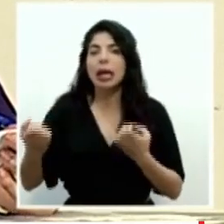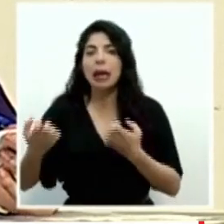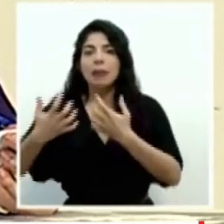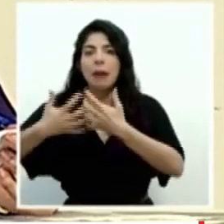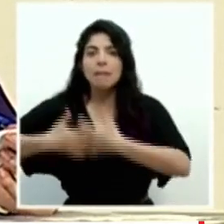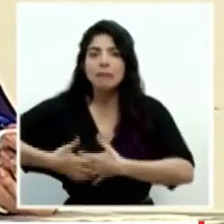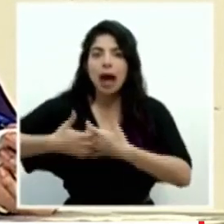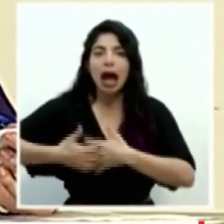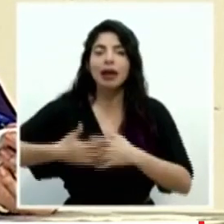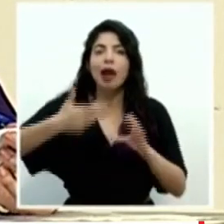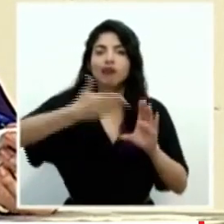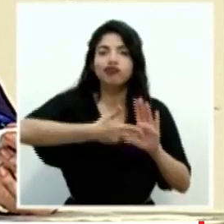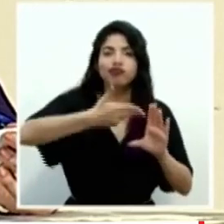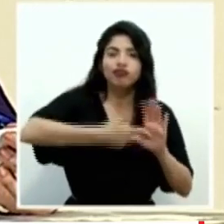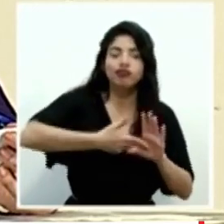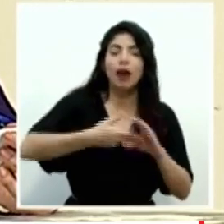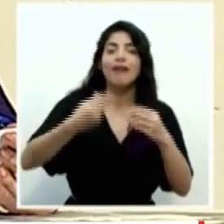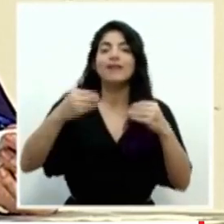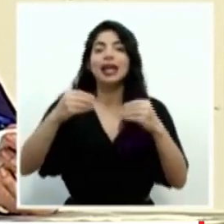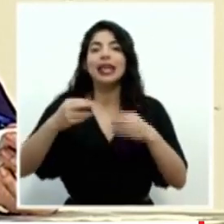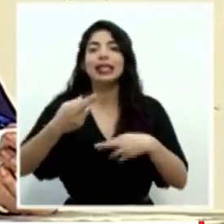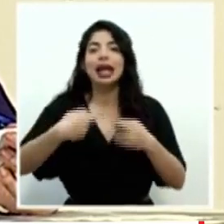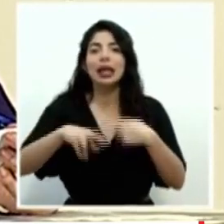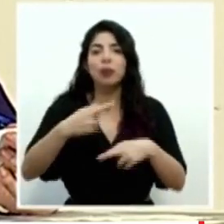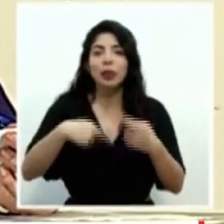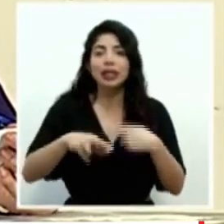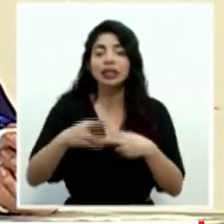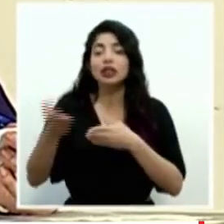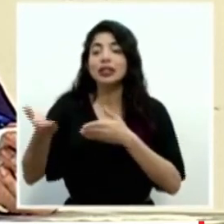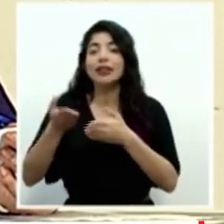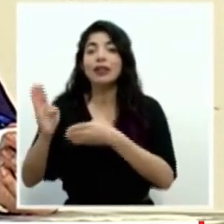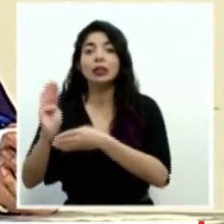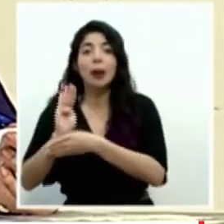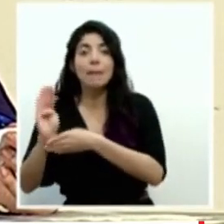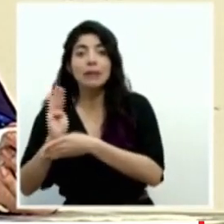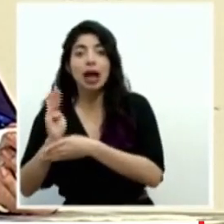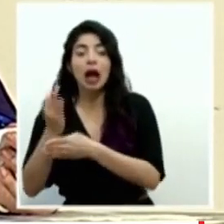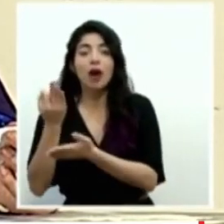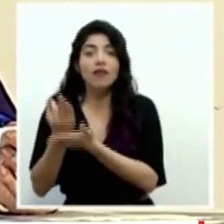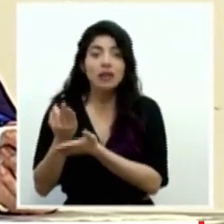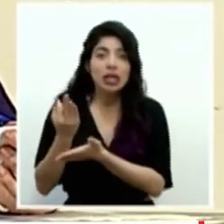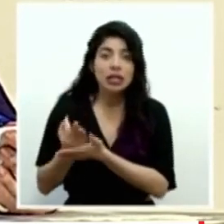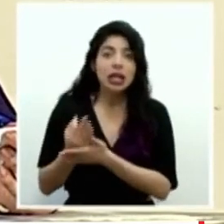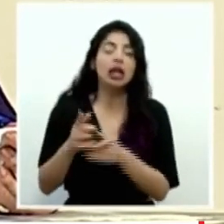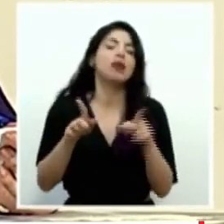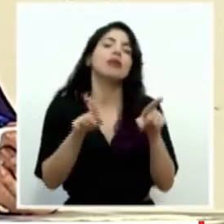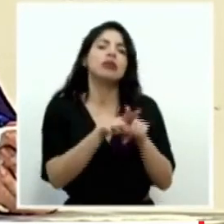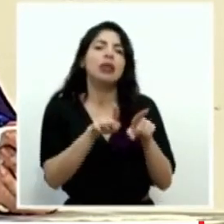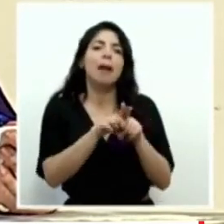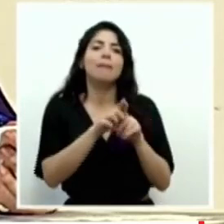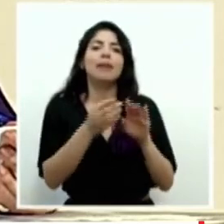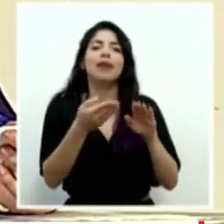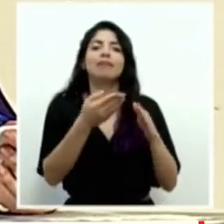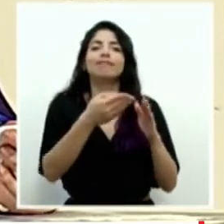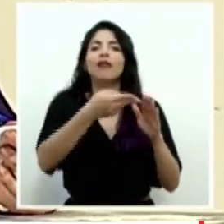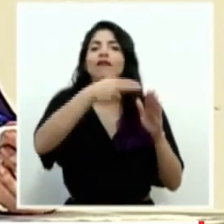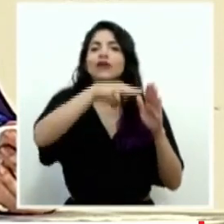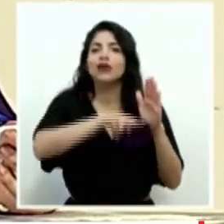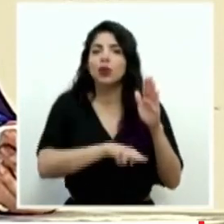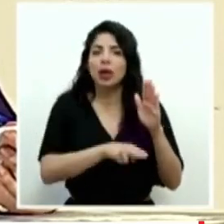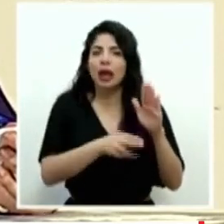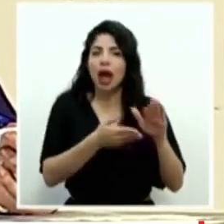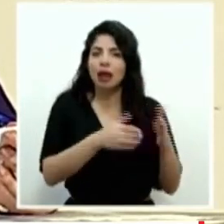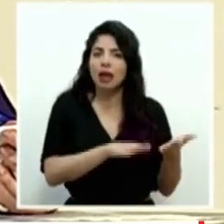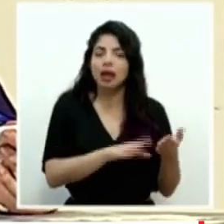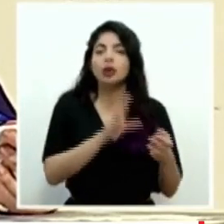maquinaria, lubricentros, venta de repuestos, servicios bancarios y financieros, así como funerarias y capillas